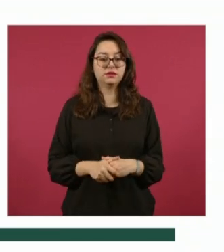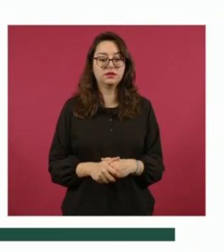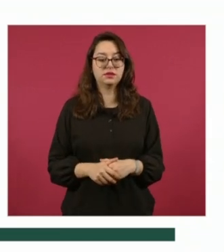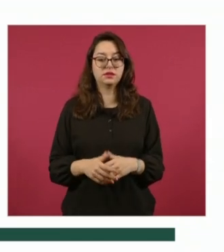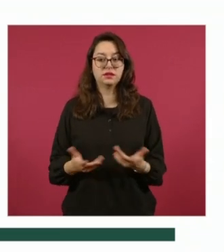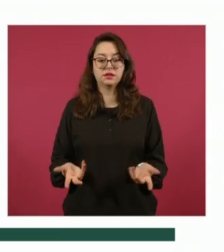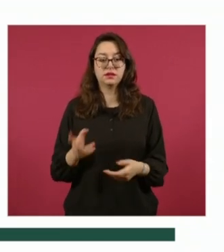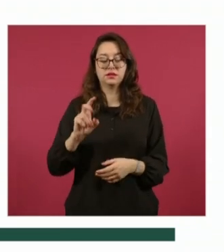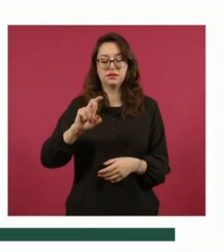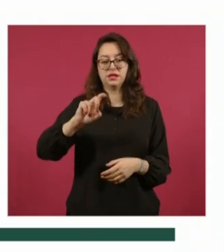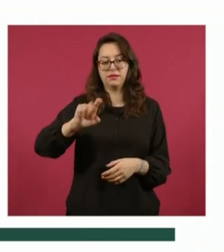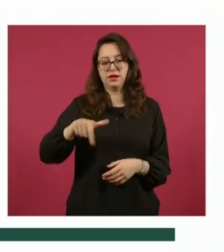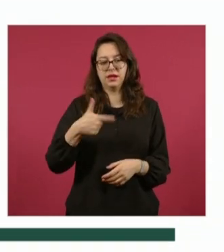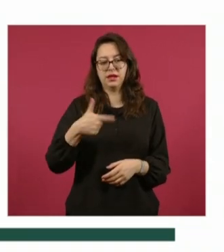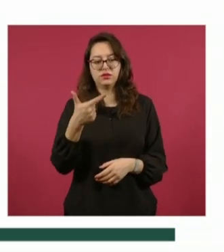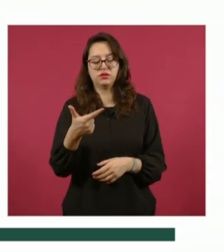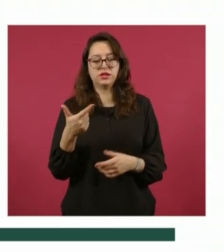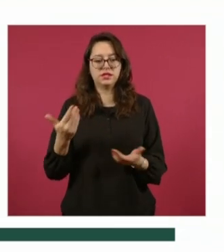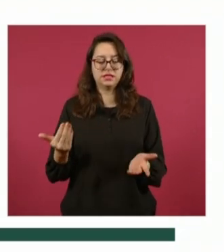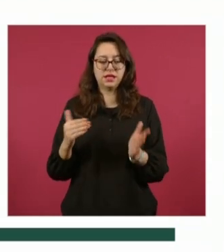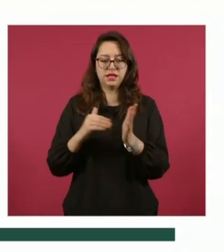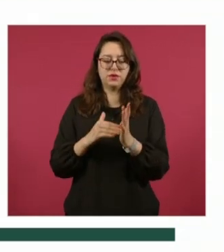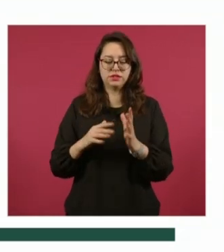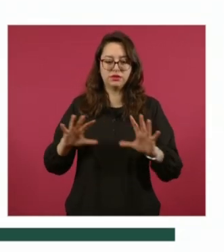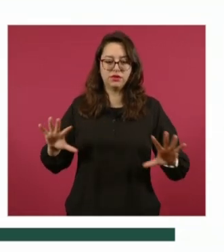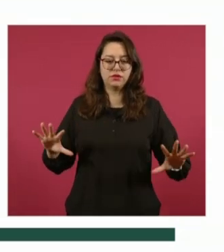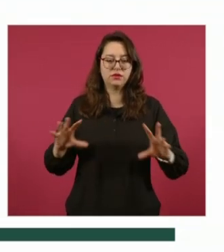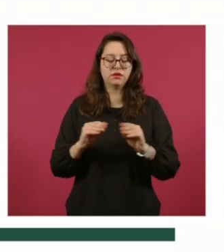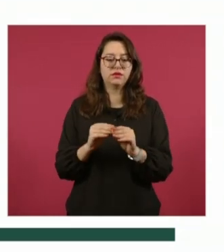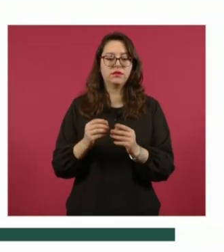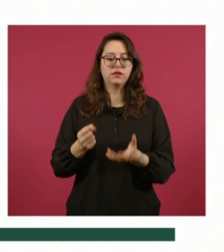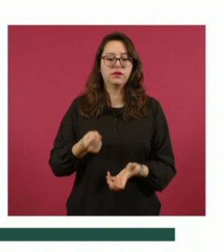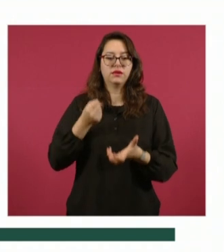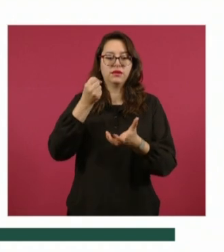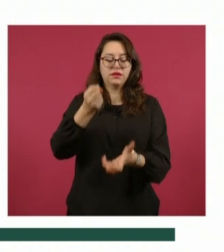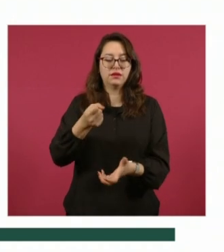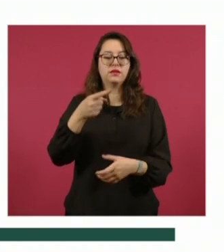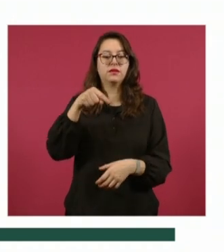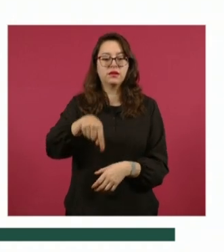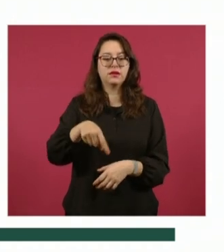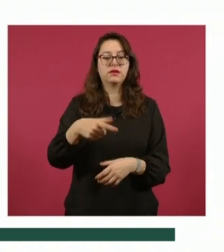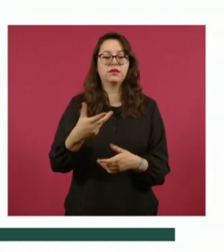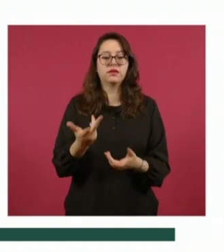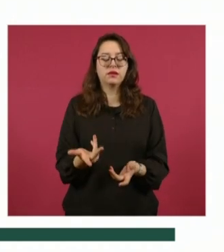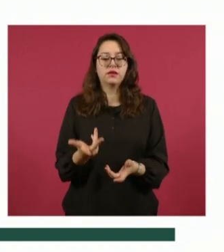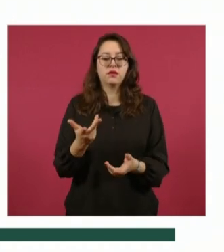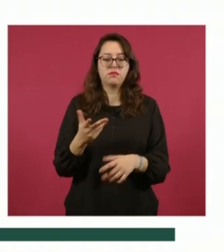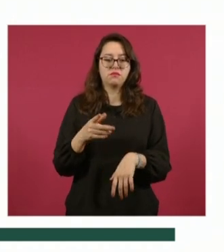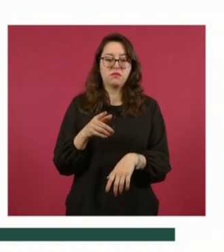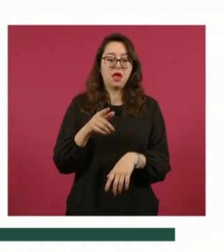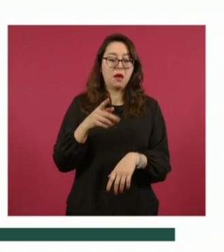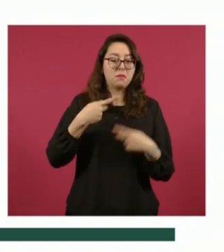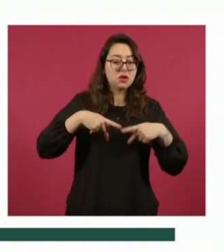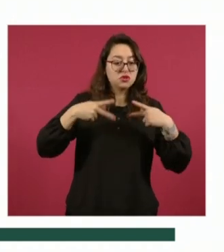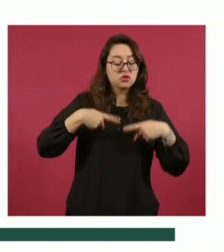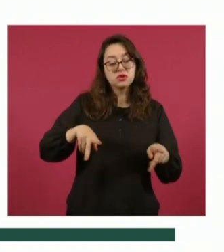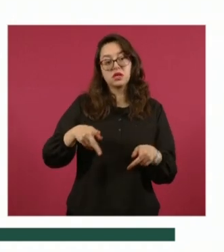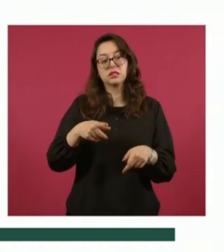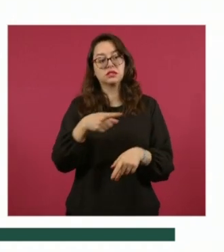suma 37.140 personas basificadas. Insisto, personal eventual que no cuenta con